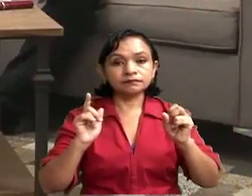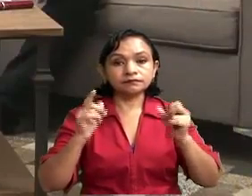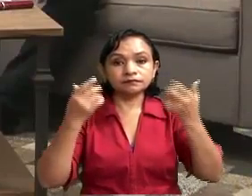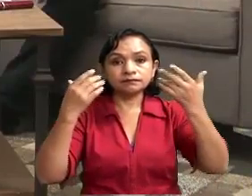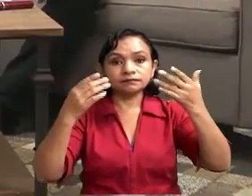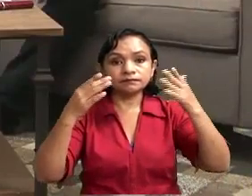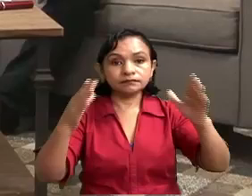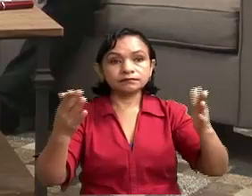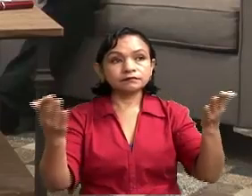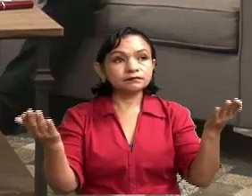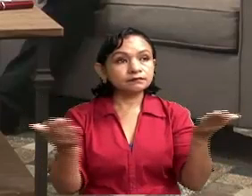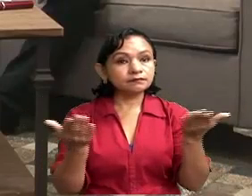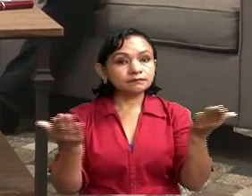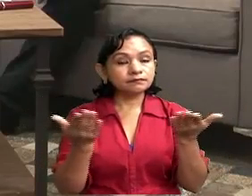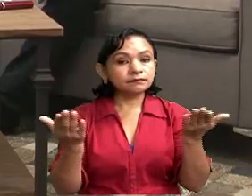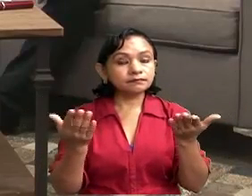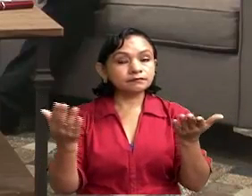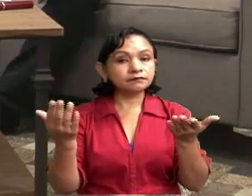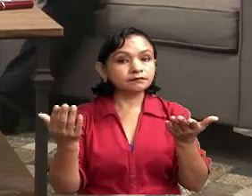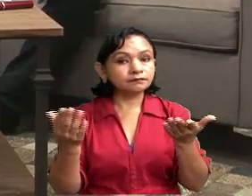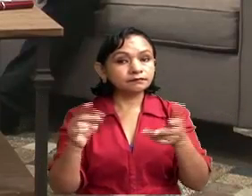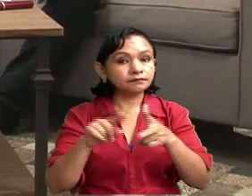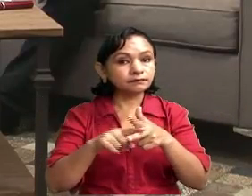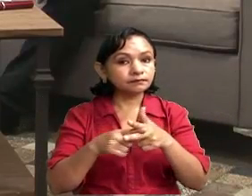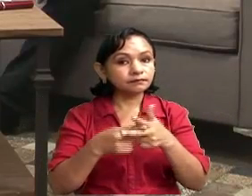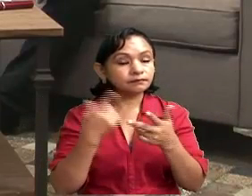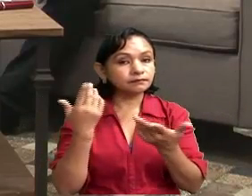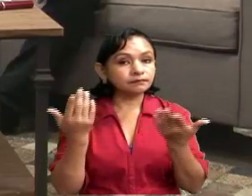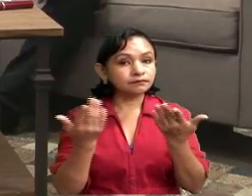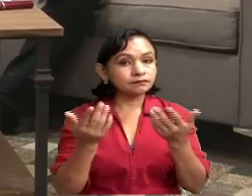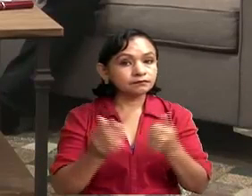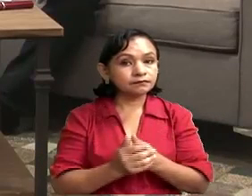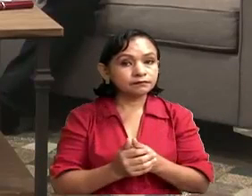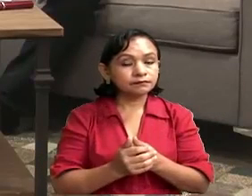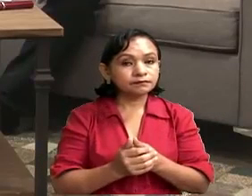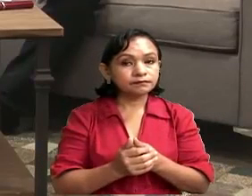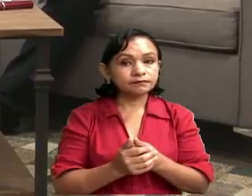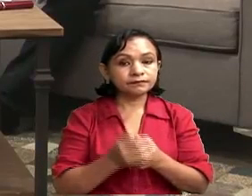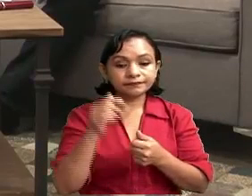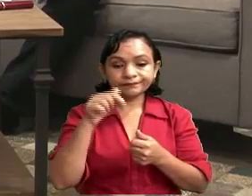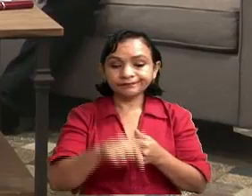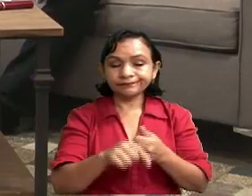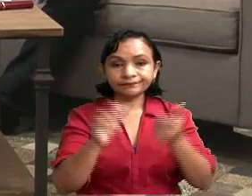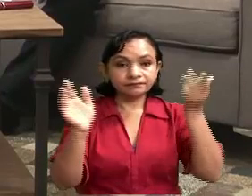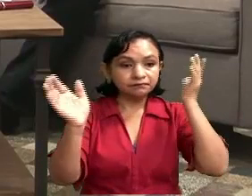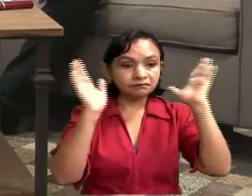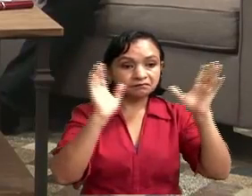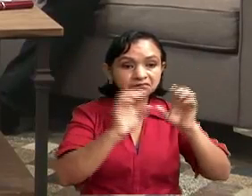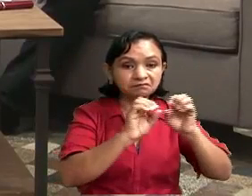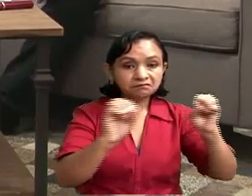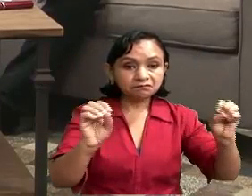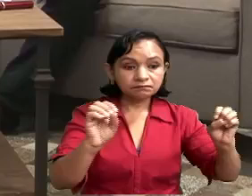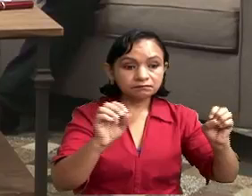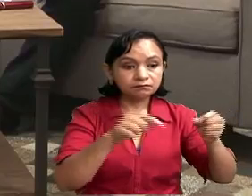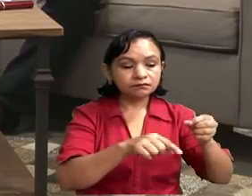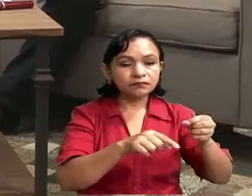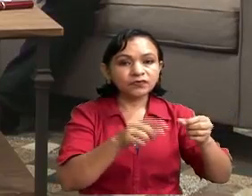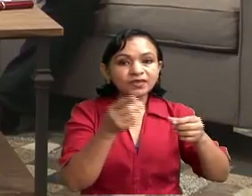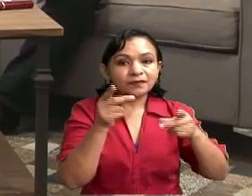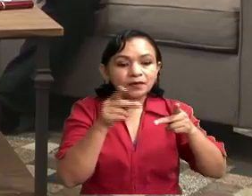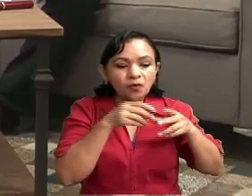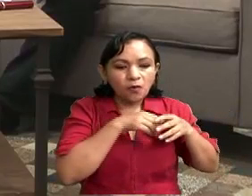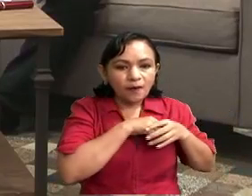productos que se encarecen, ya sea porque no existen en el mercado o porque especulan con